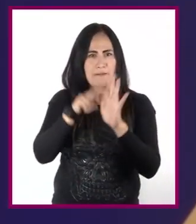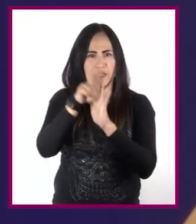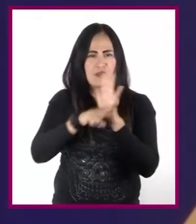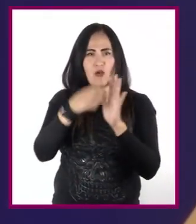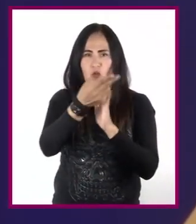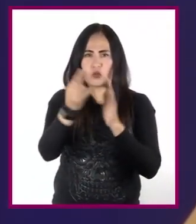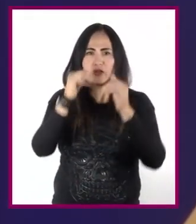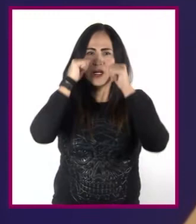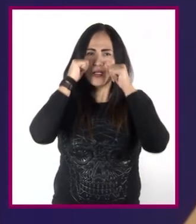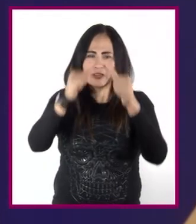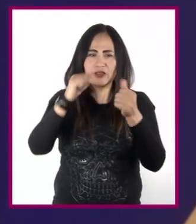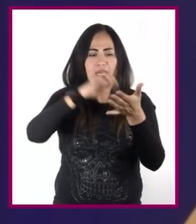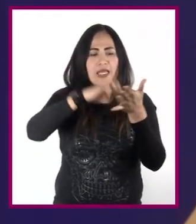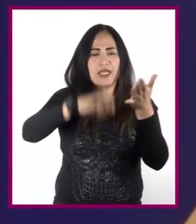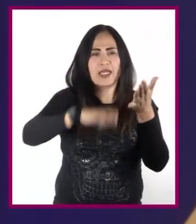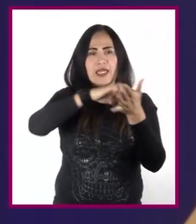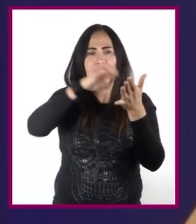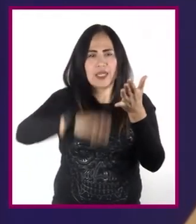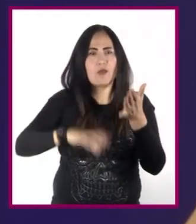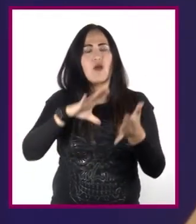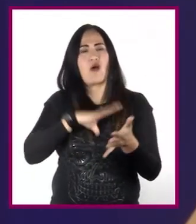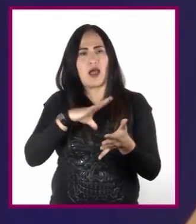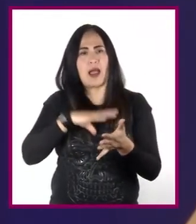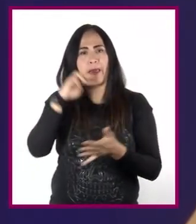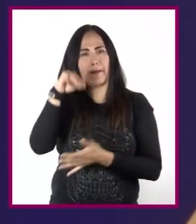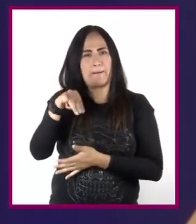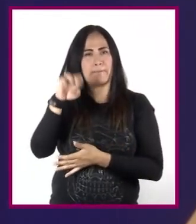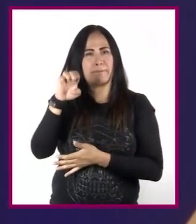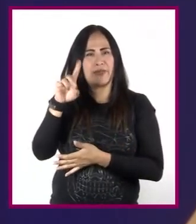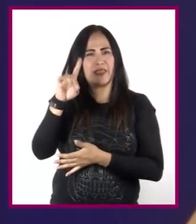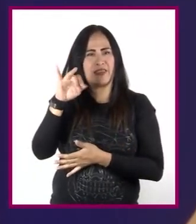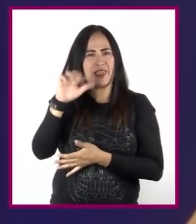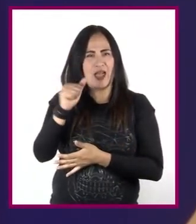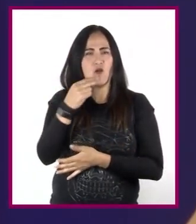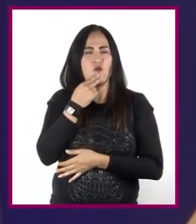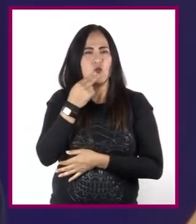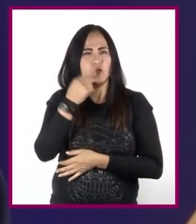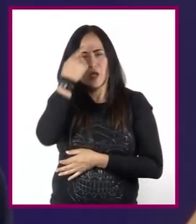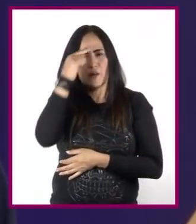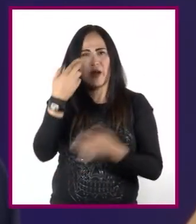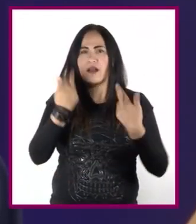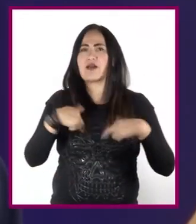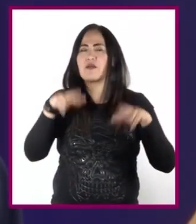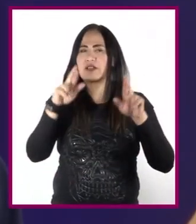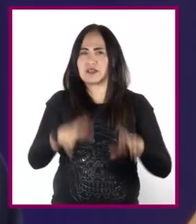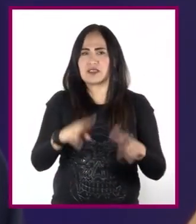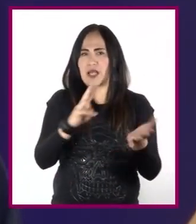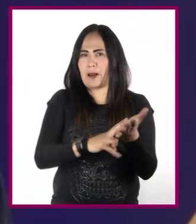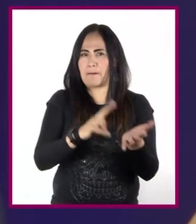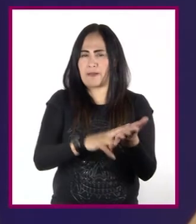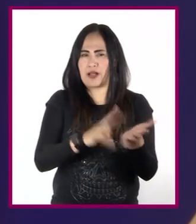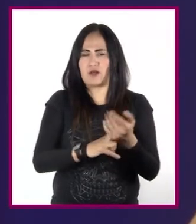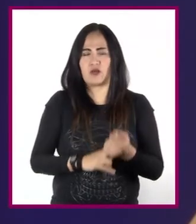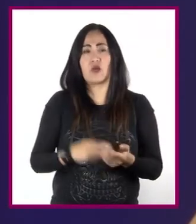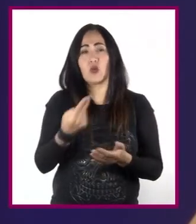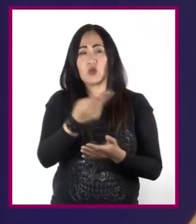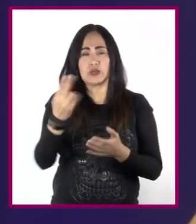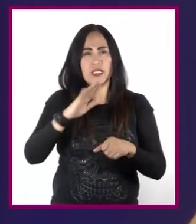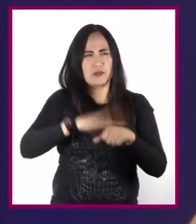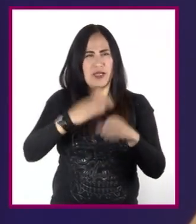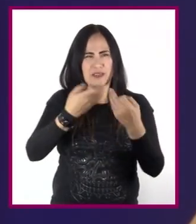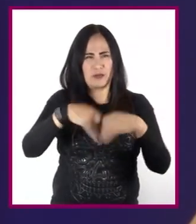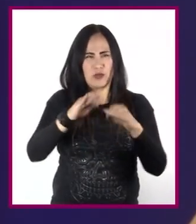que se muestran varios ejemplos en los que se usa la media para la estimación de un valor representativo, y tomen nota de la información más